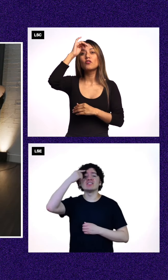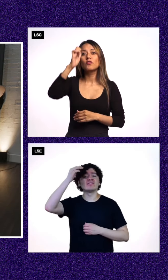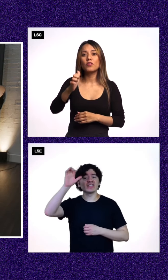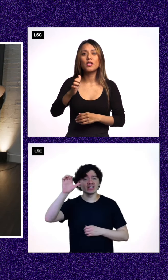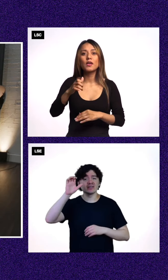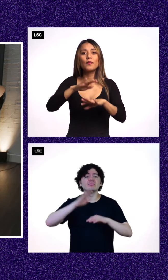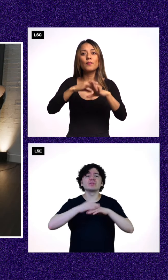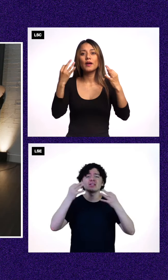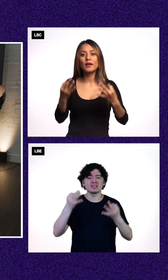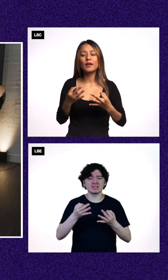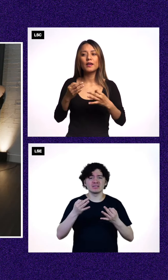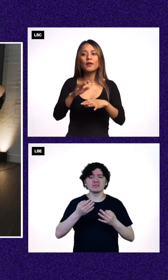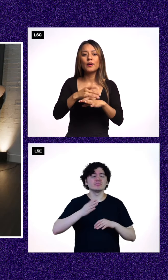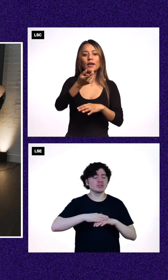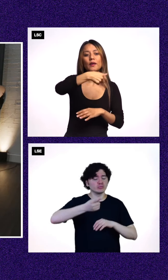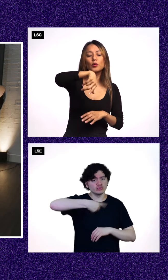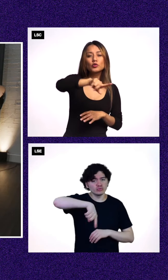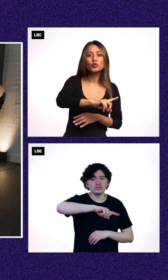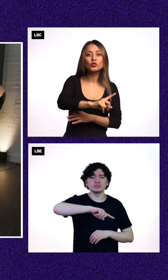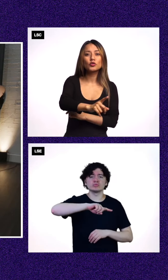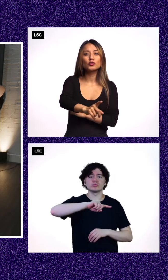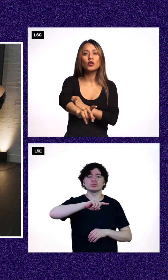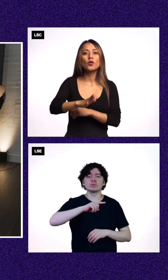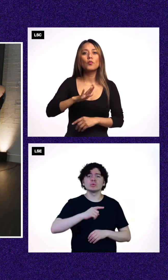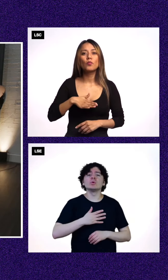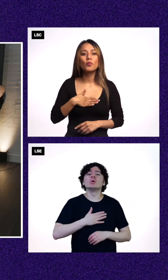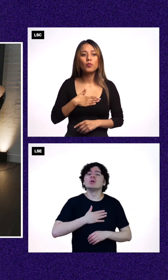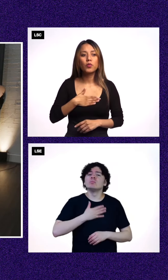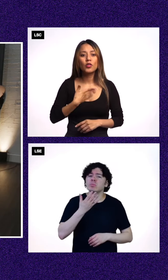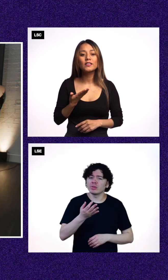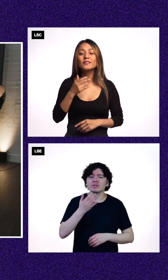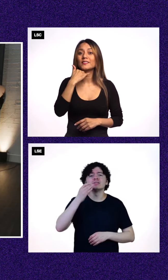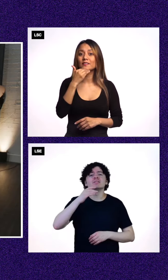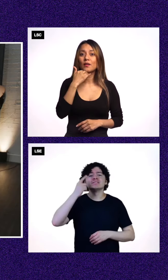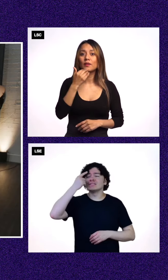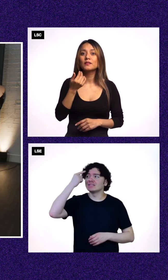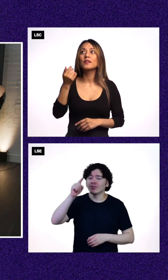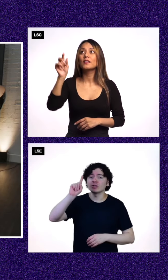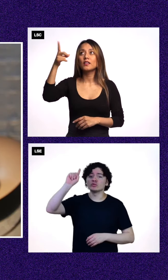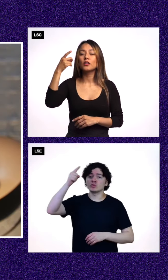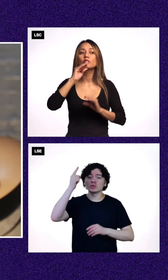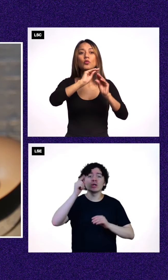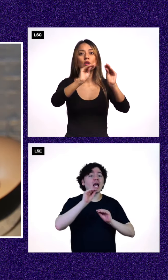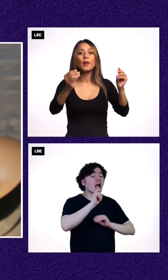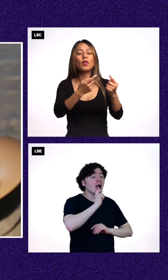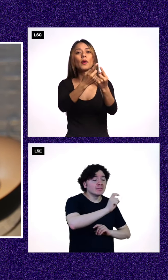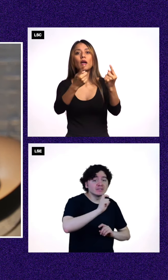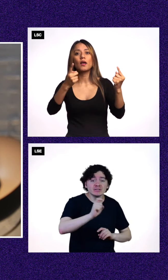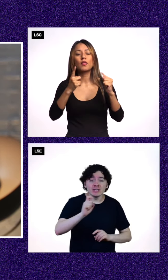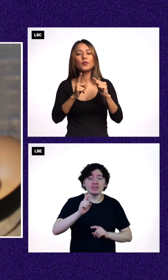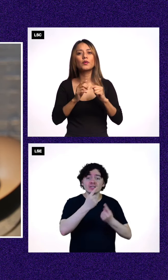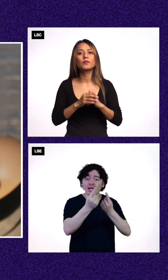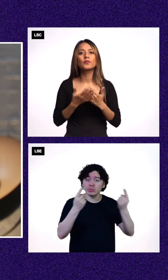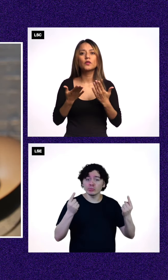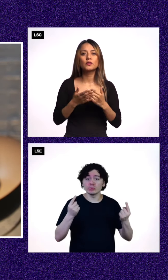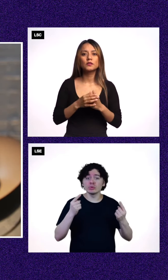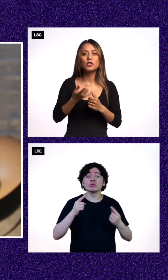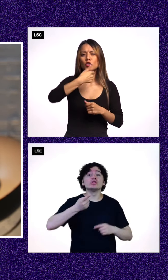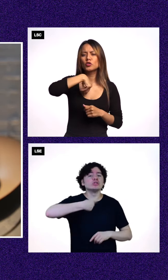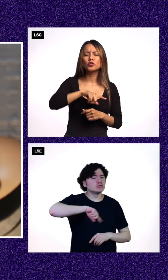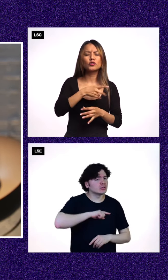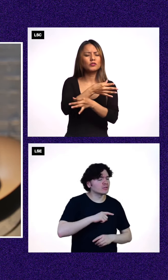vosotros mismos sabéis que para esto hemos sido puestos. Sencillamente,